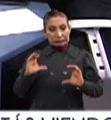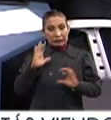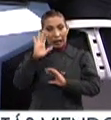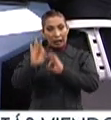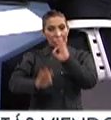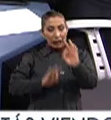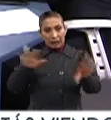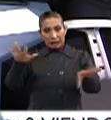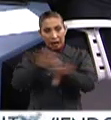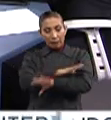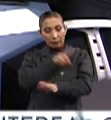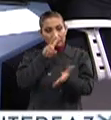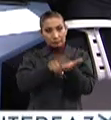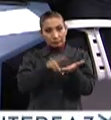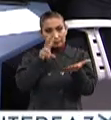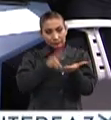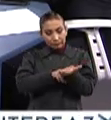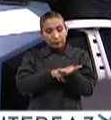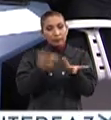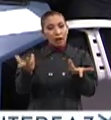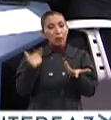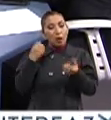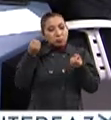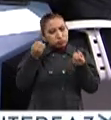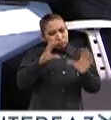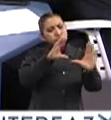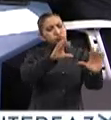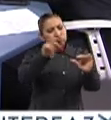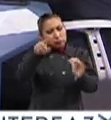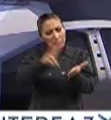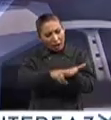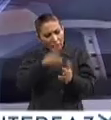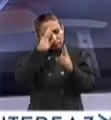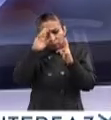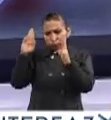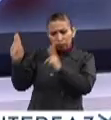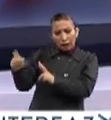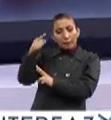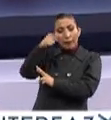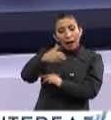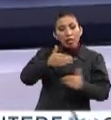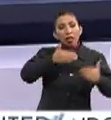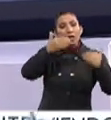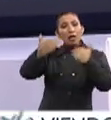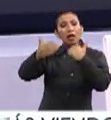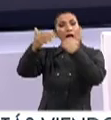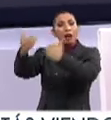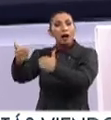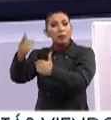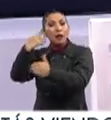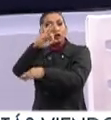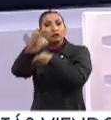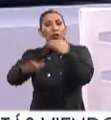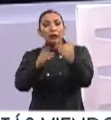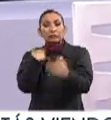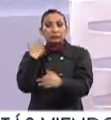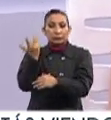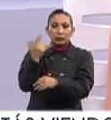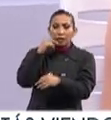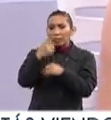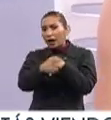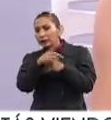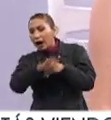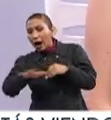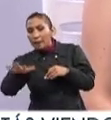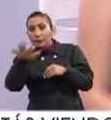ambiente, un cambio de valores, inculcar esos valores para llevarlos a que tratemos todas las situaciones que afectan